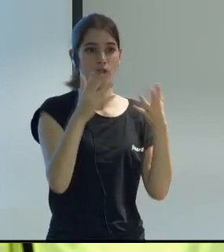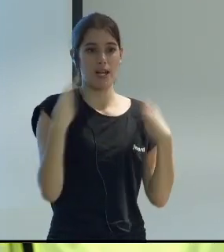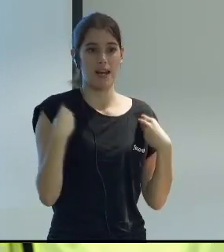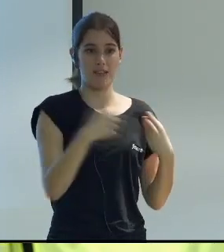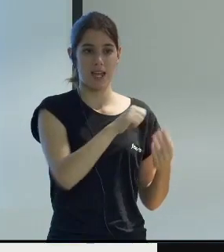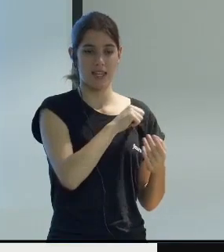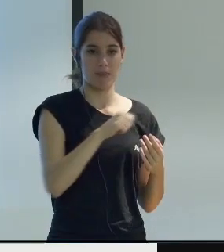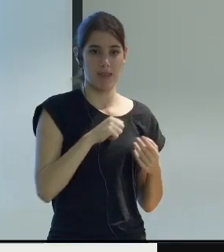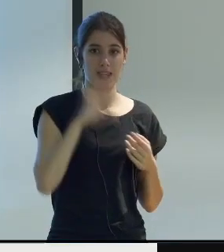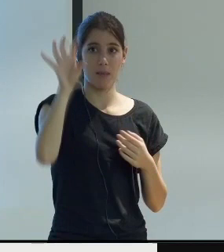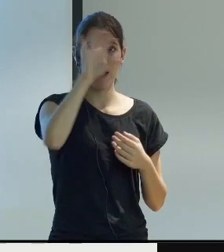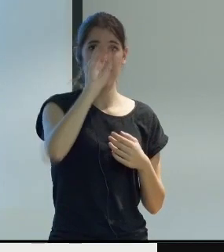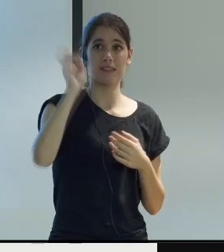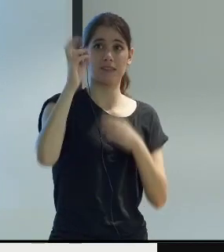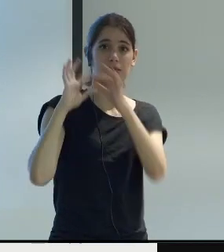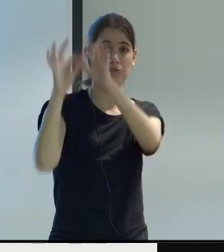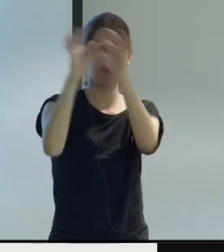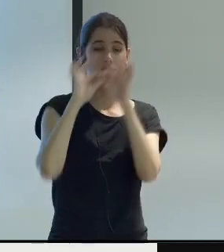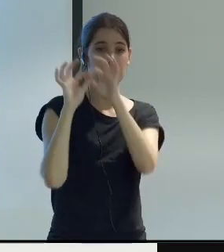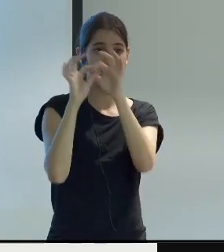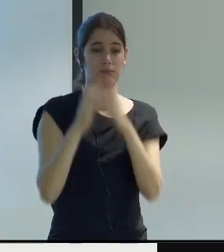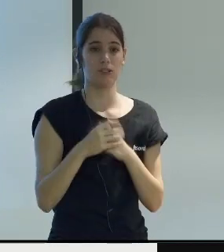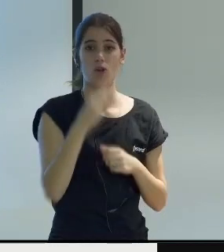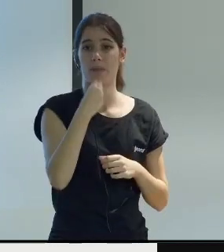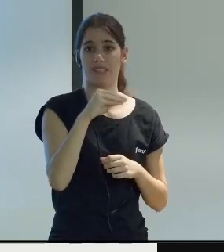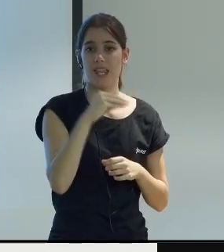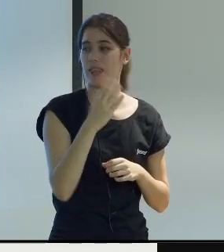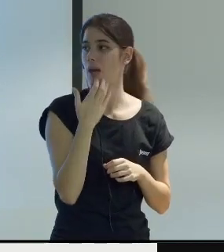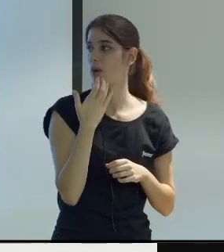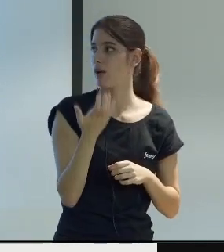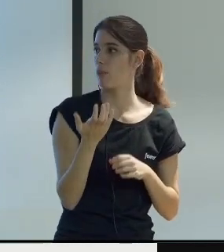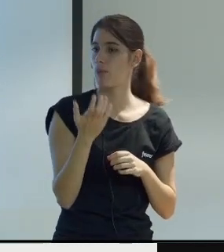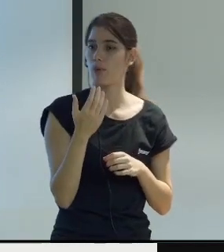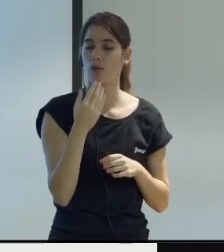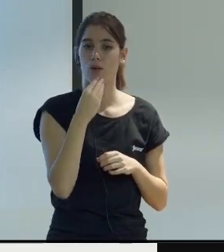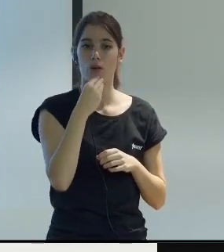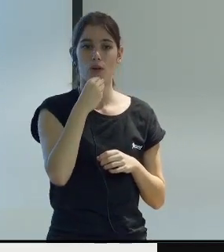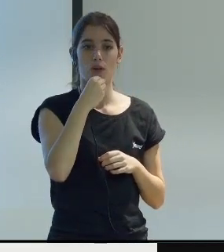independiente entre países con la presidencia y, por ejemplo, de momento, la